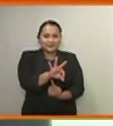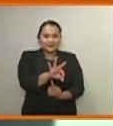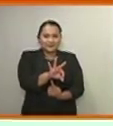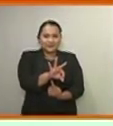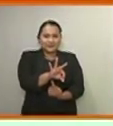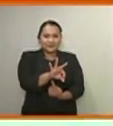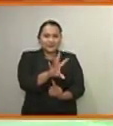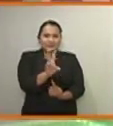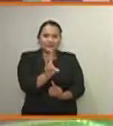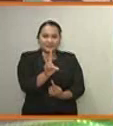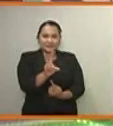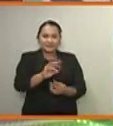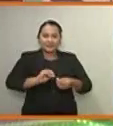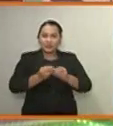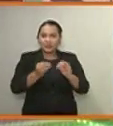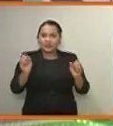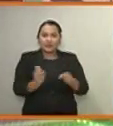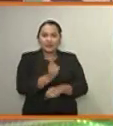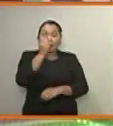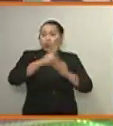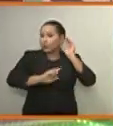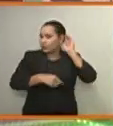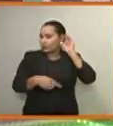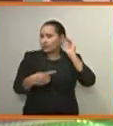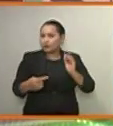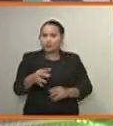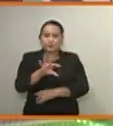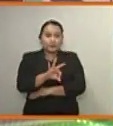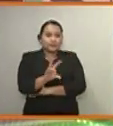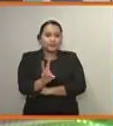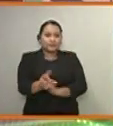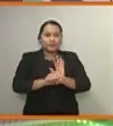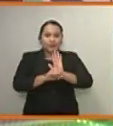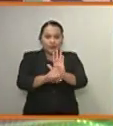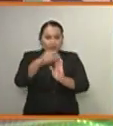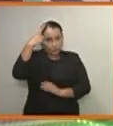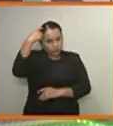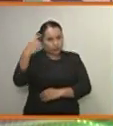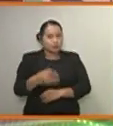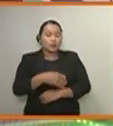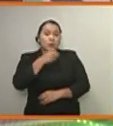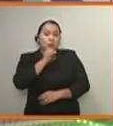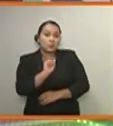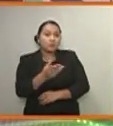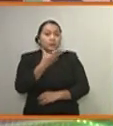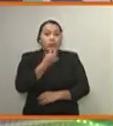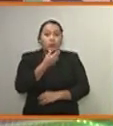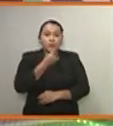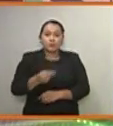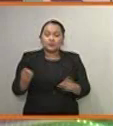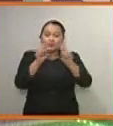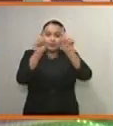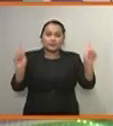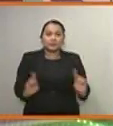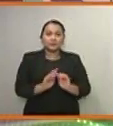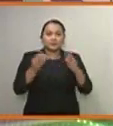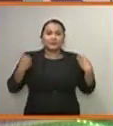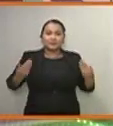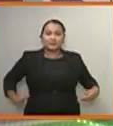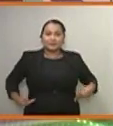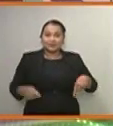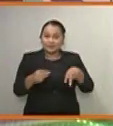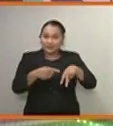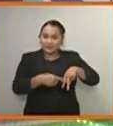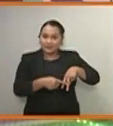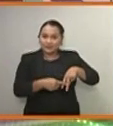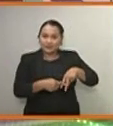Este es el 7. Número ganador en la diaria es el 97 con su símbolo sueños viejito. La parte del cuerpo lo puedes ubicar en la rodilla derecha.